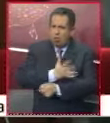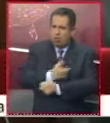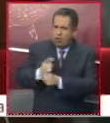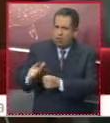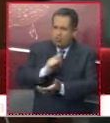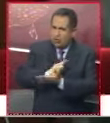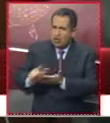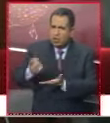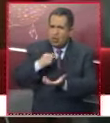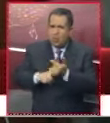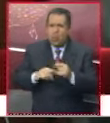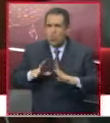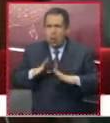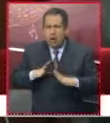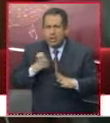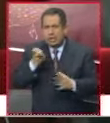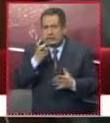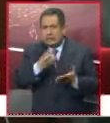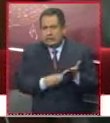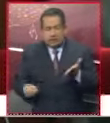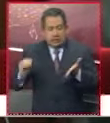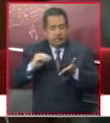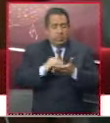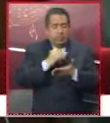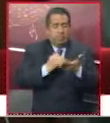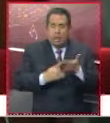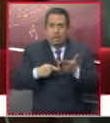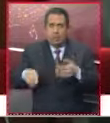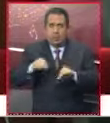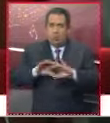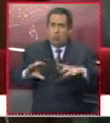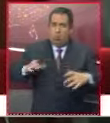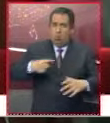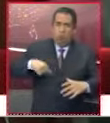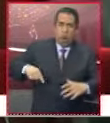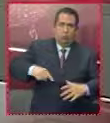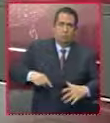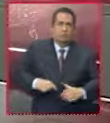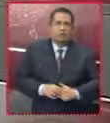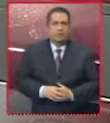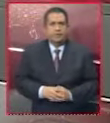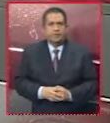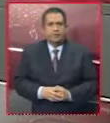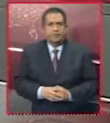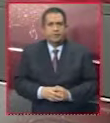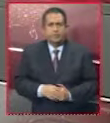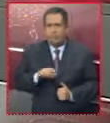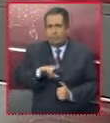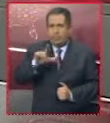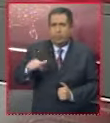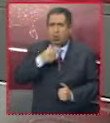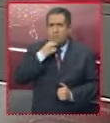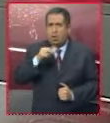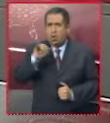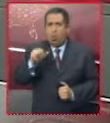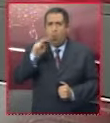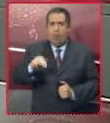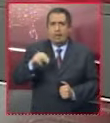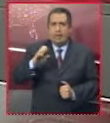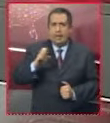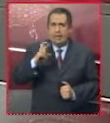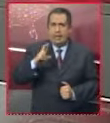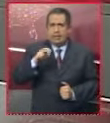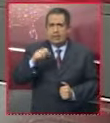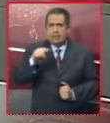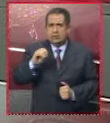momento de incorporarlo a nuestra vida institucional y práctica. Bueno, posteriormente, Juan Ernesto Pardinas del Instituto